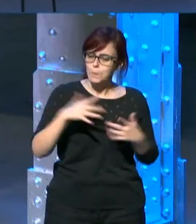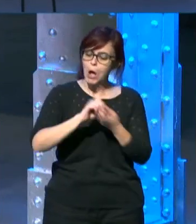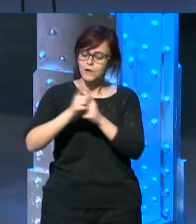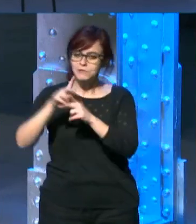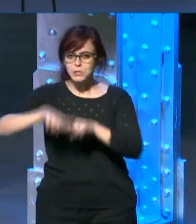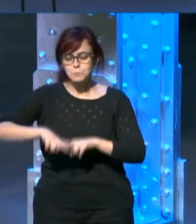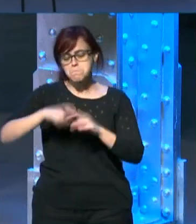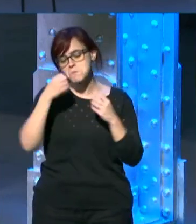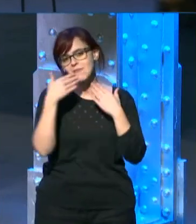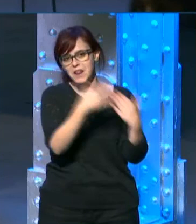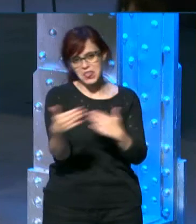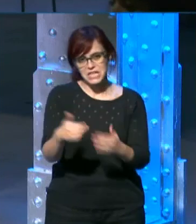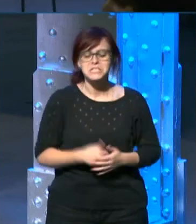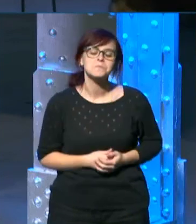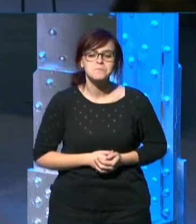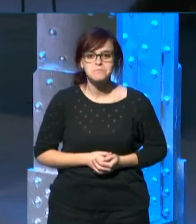gracias.